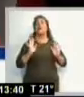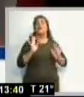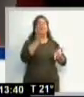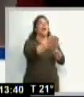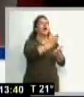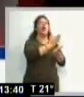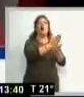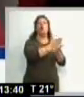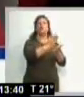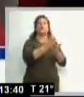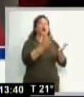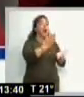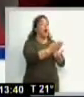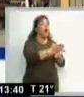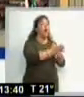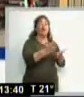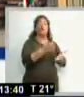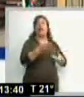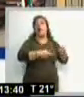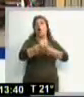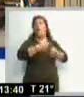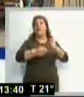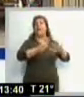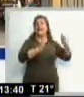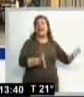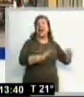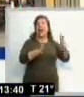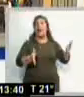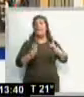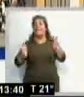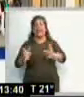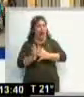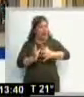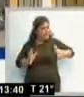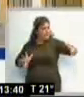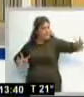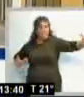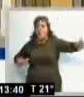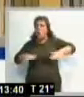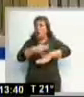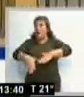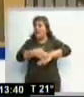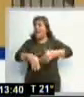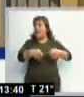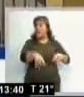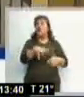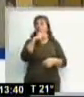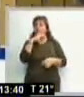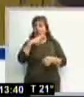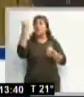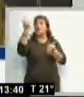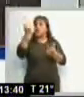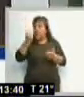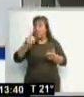las comidas, una cocina y compartir las mesas en toda la vereda, que es bastante amplia. Y bueno, y así, así lo hicieron el viernes, lo hicieron el